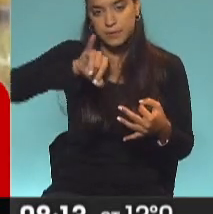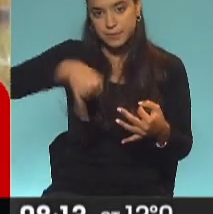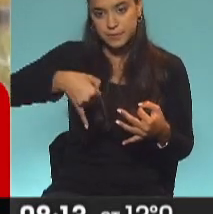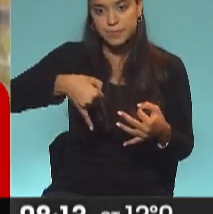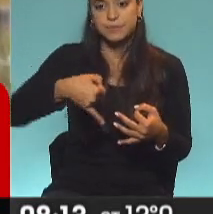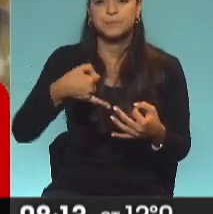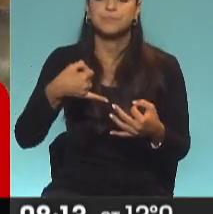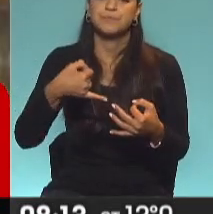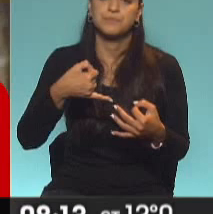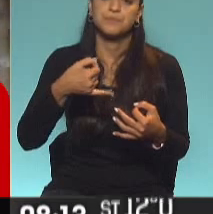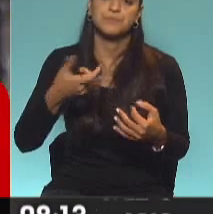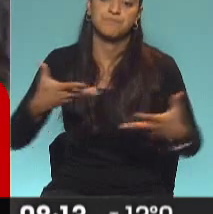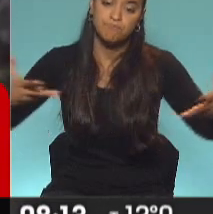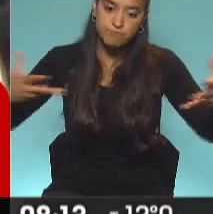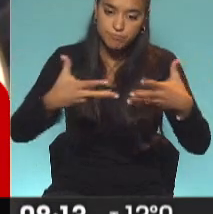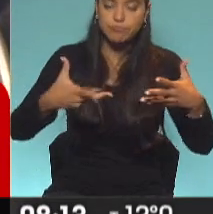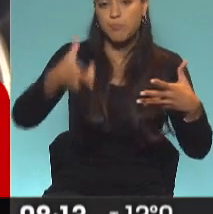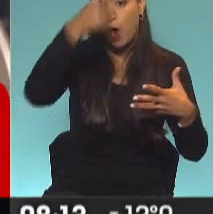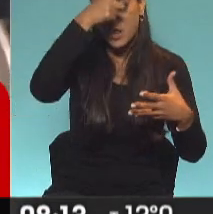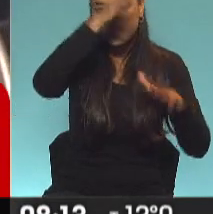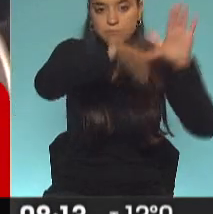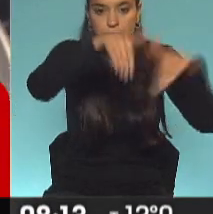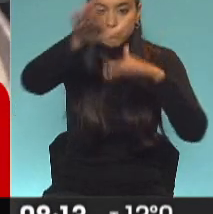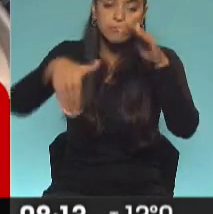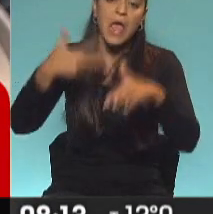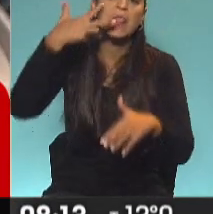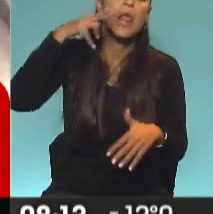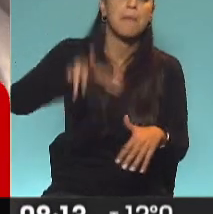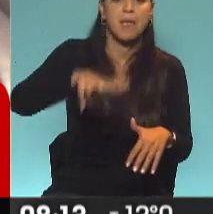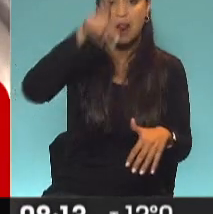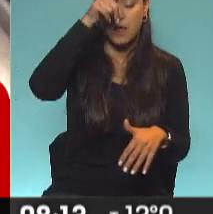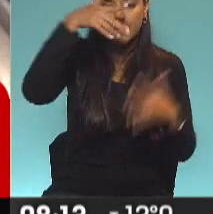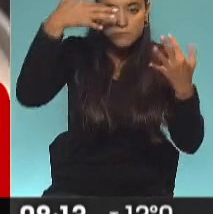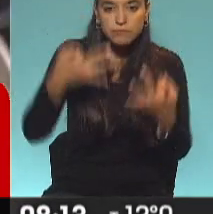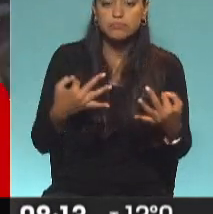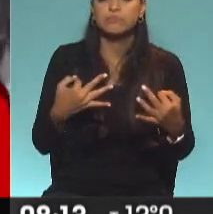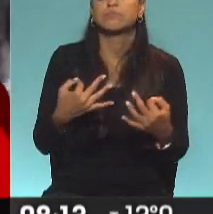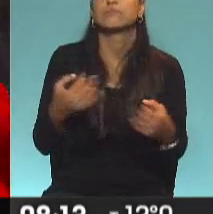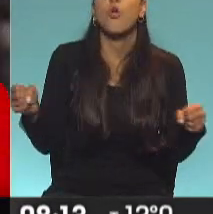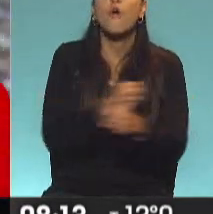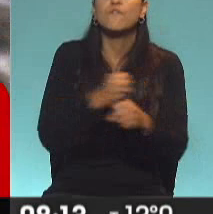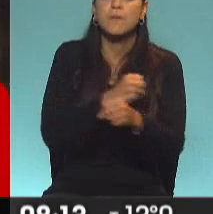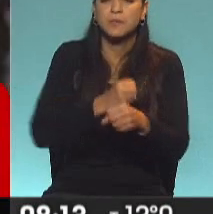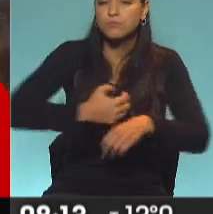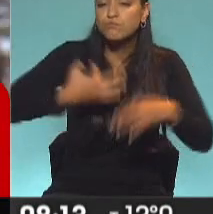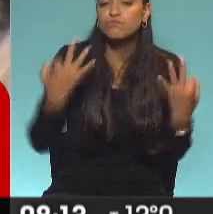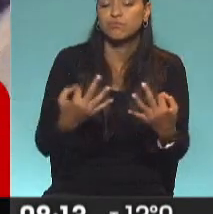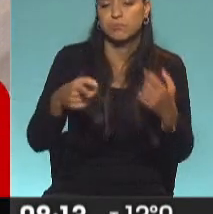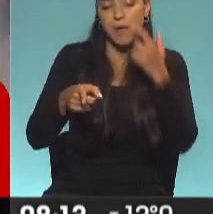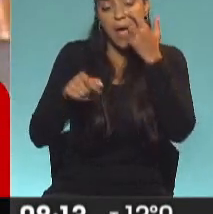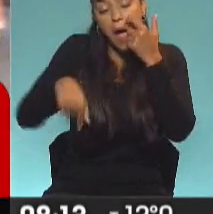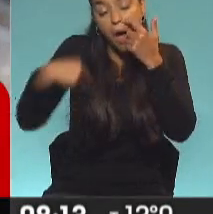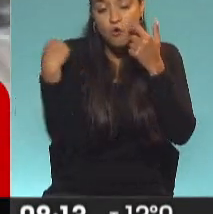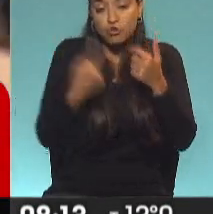a reunir a esta suerte de 3.000 efectivos. No tenemos aún la confirmación, de hecho estamos